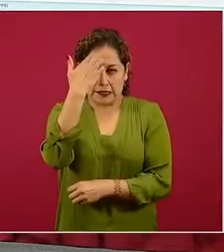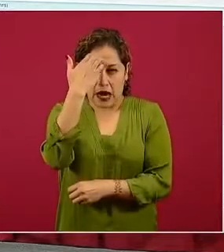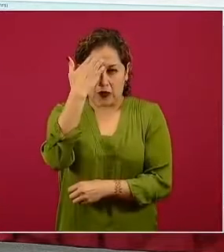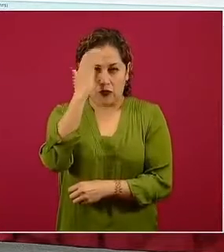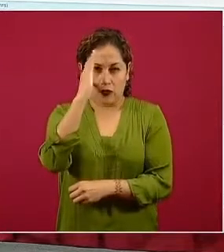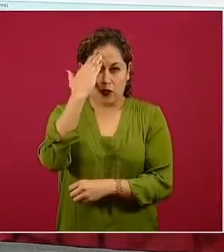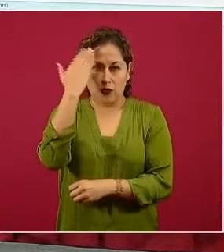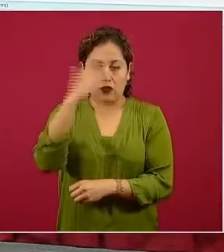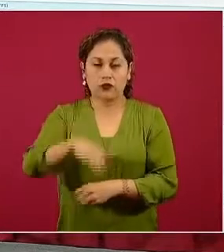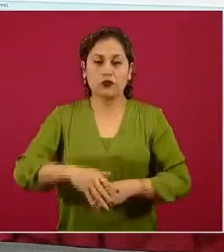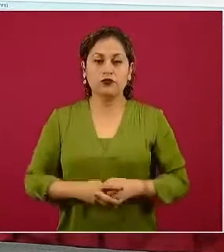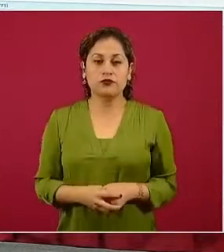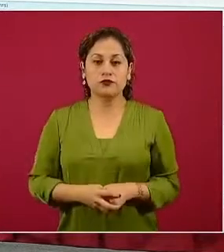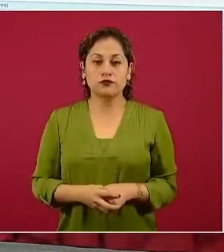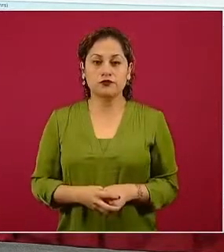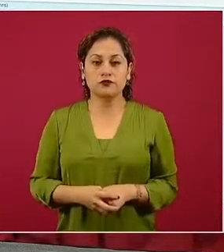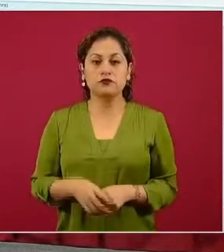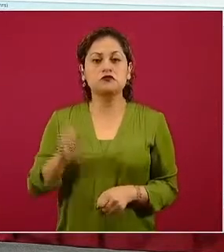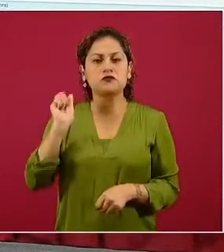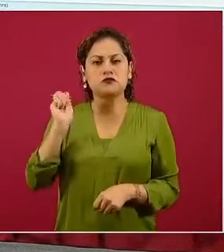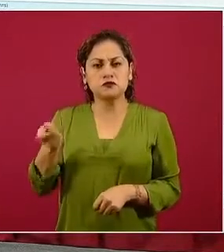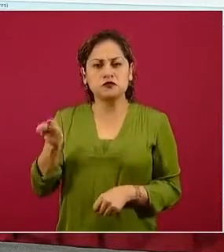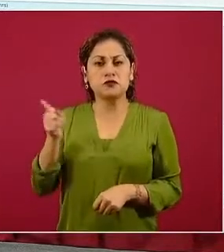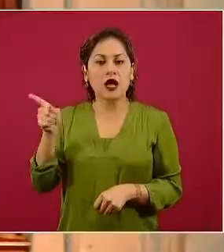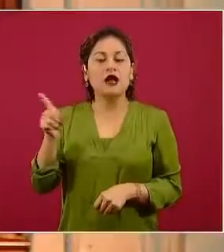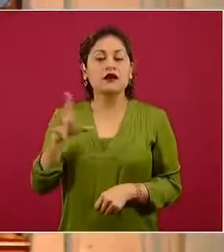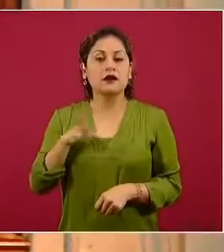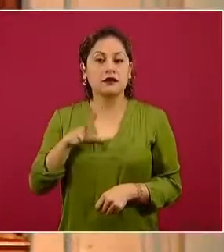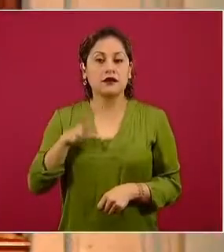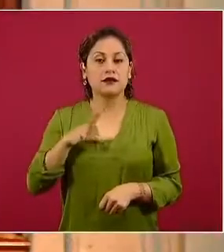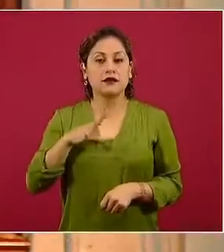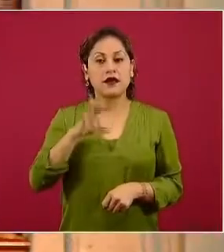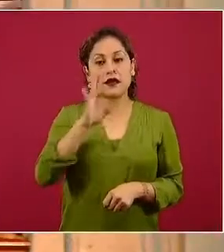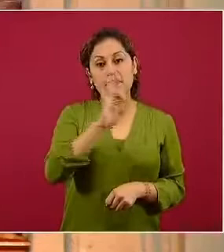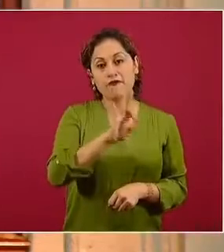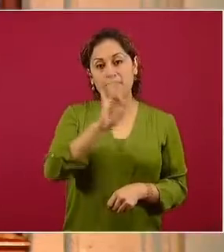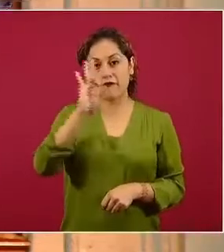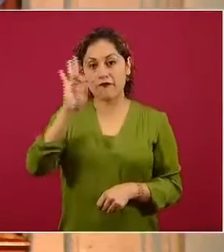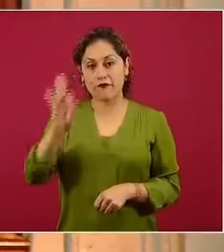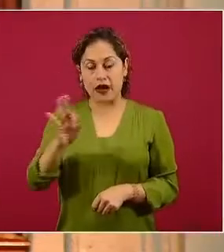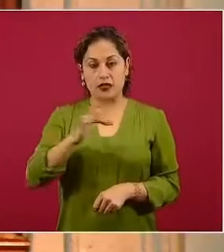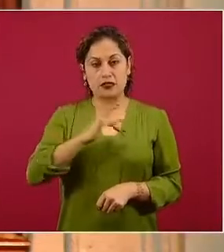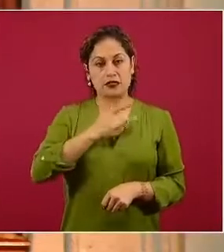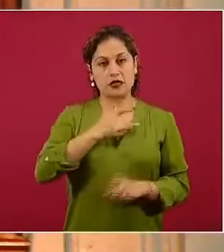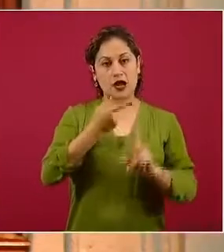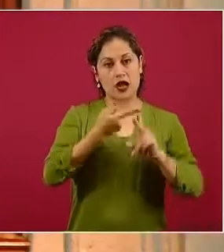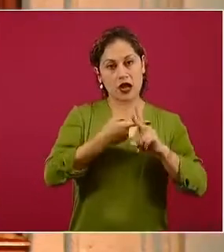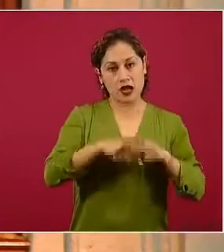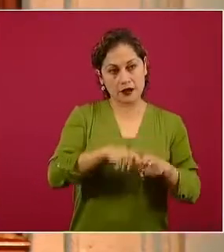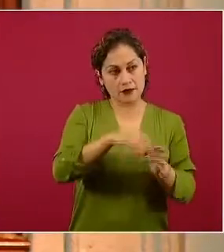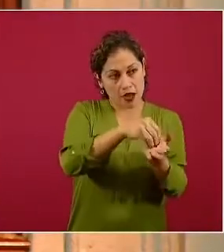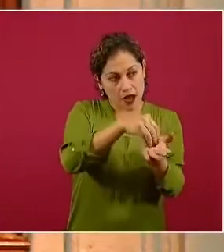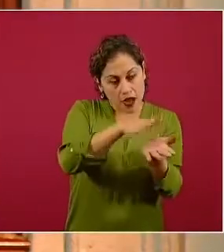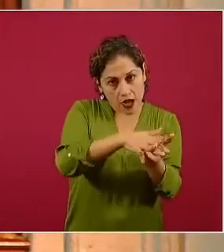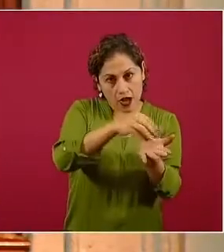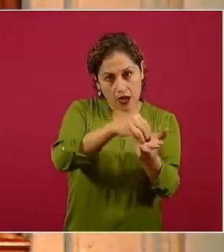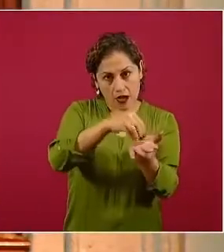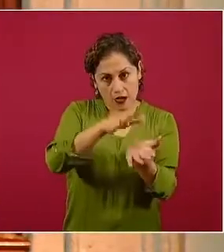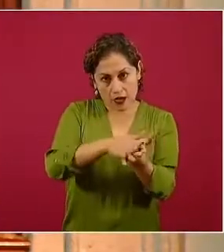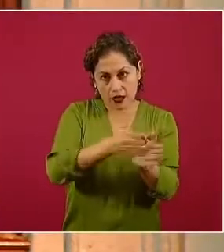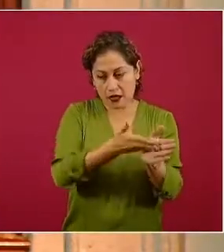conocemos, en la que prácticamente se distribuyen por fecha de inicio de síntoma para cada una de las